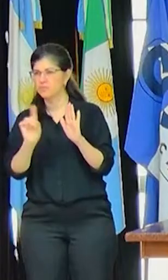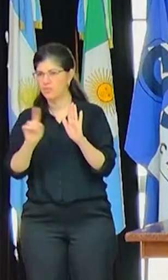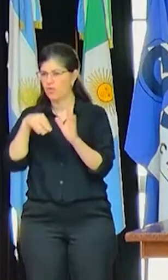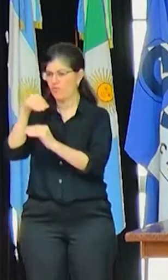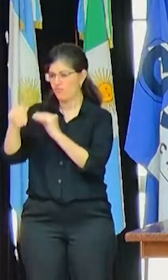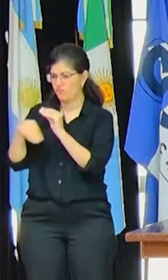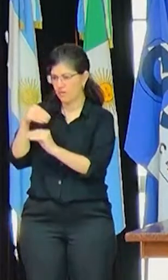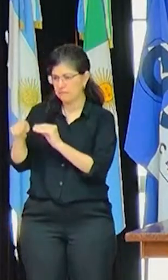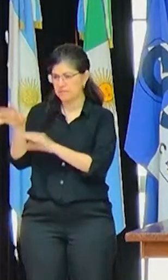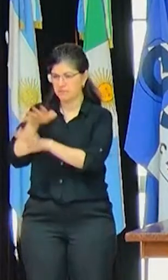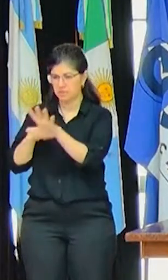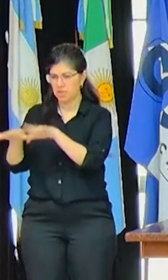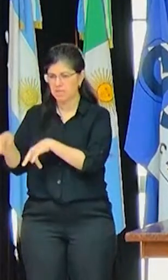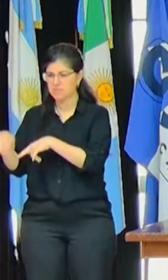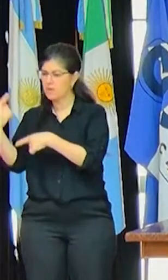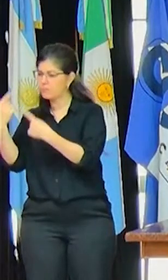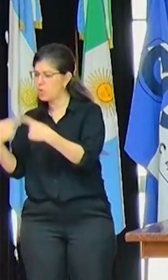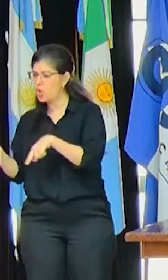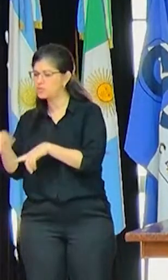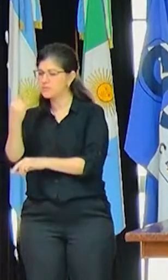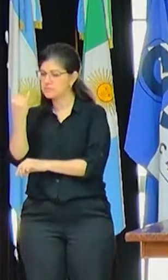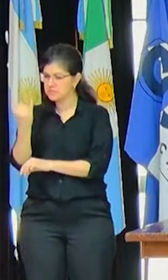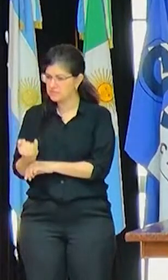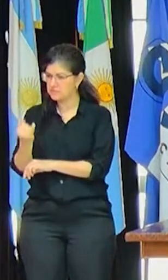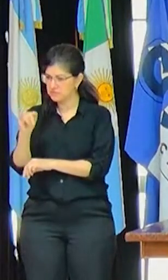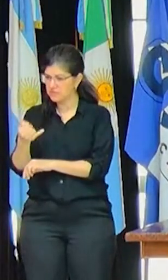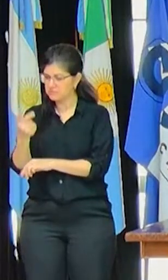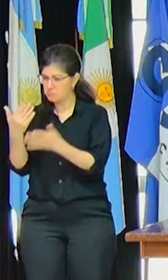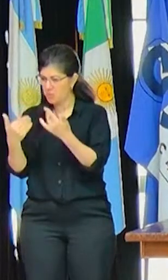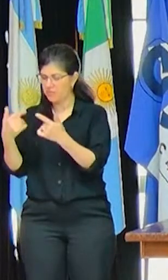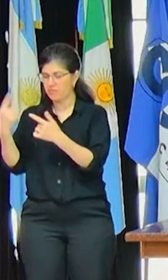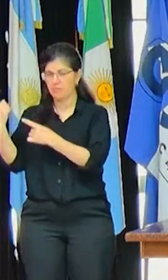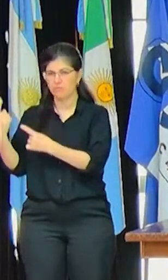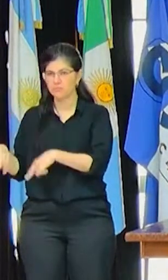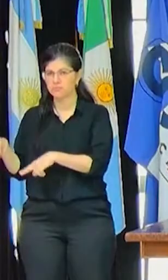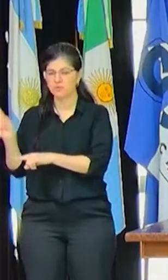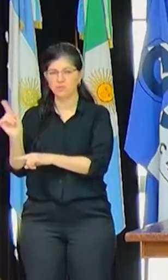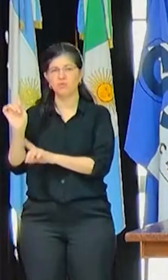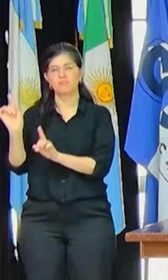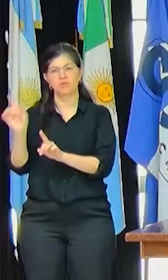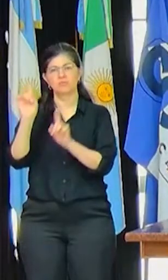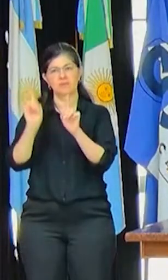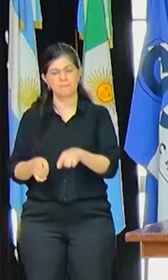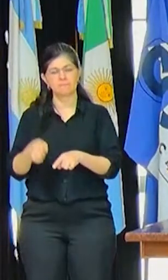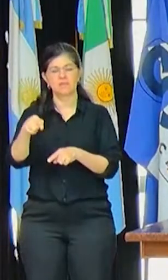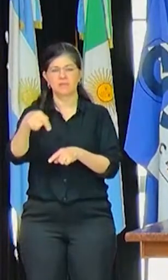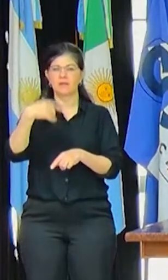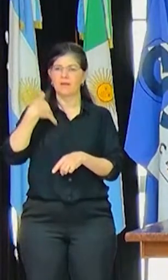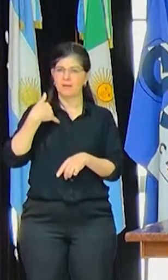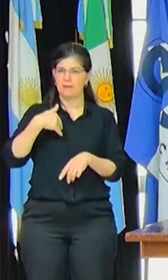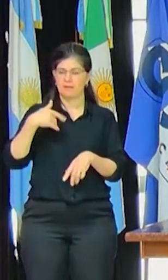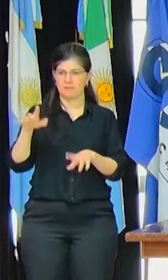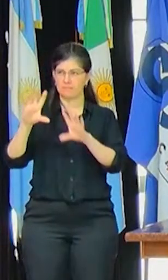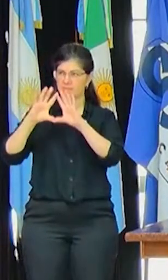hacerlas, tenemos que organizarnos también en el mundo, no solamente en Argentina. El COVID